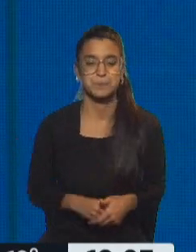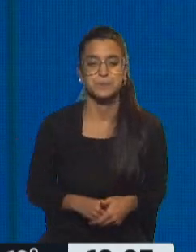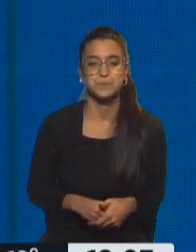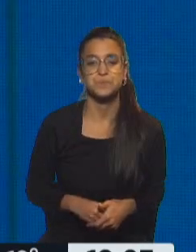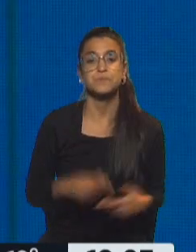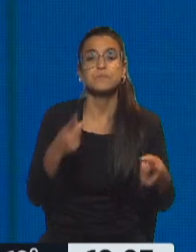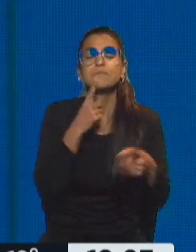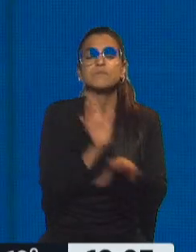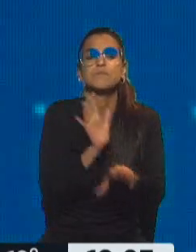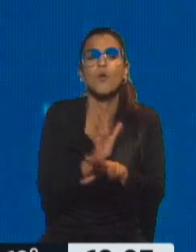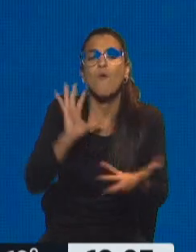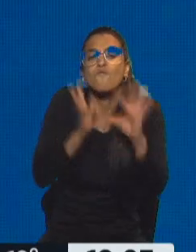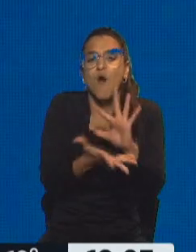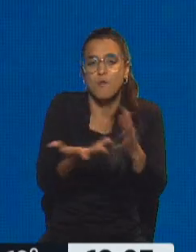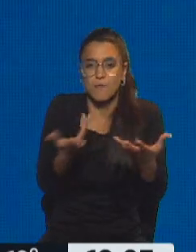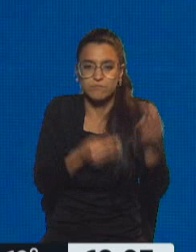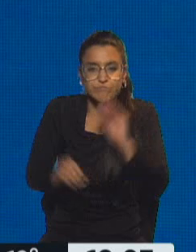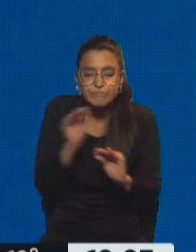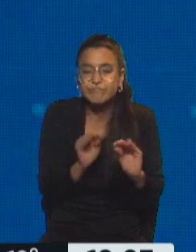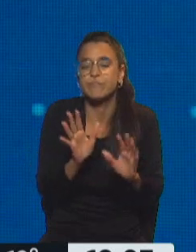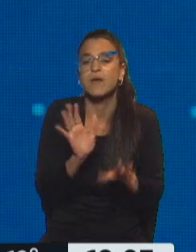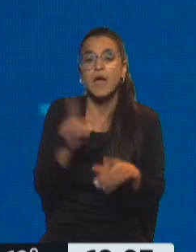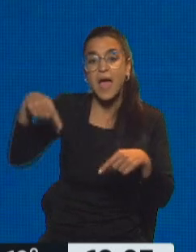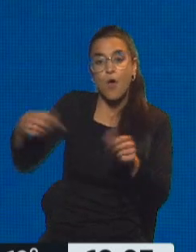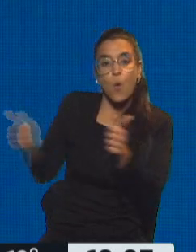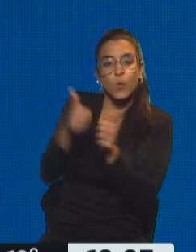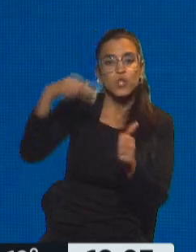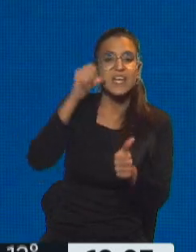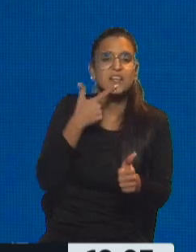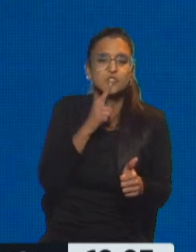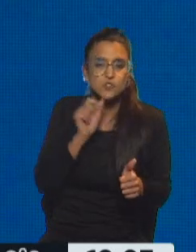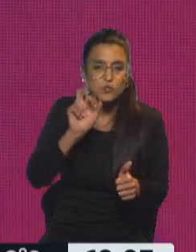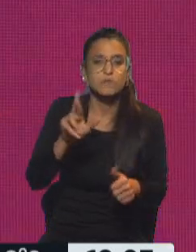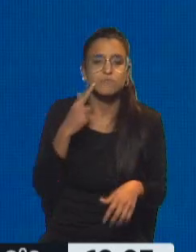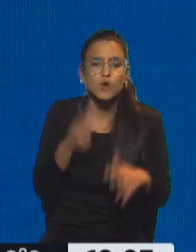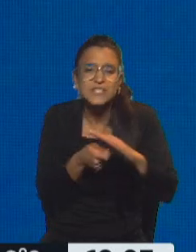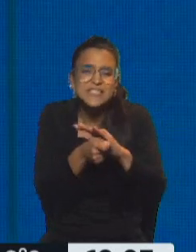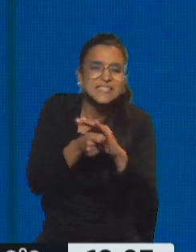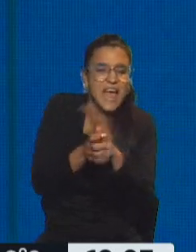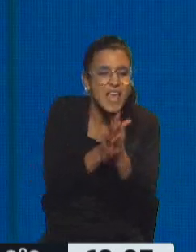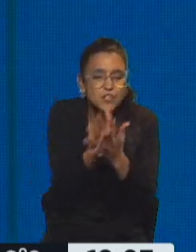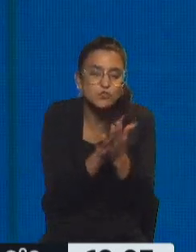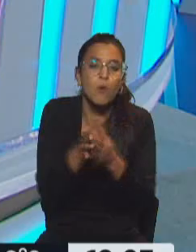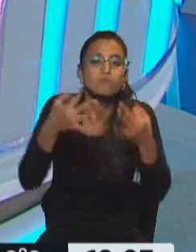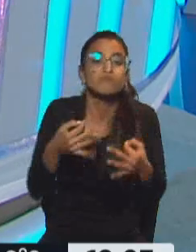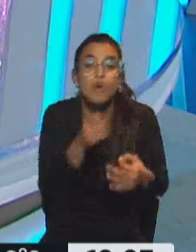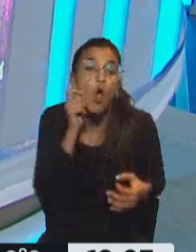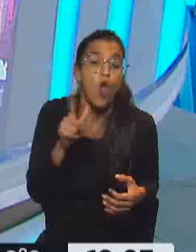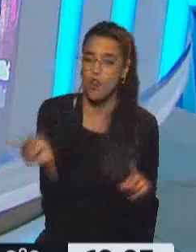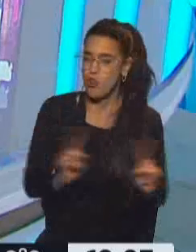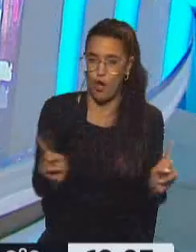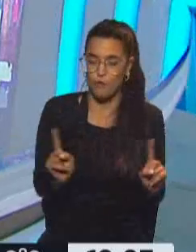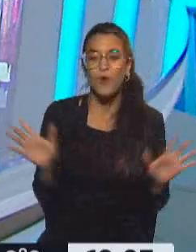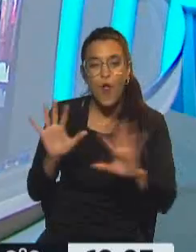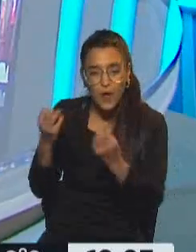Una suerte de modus operandi, está bien, estamos con Néstor Espósito, me está diciendo, es intento de extorsión, claro, no llegó a cometer el acto extorsivo. ¿Cómo